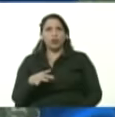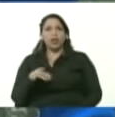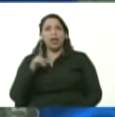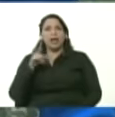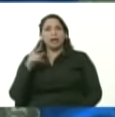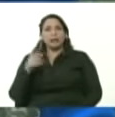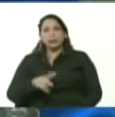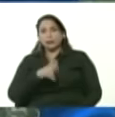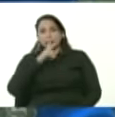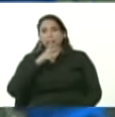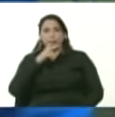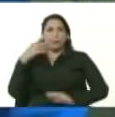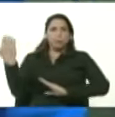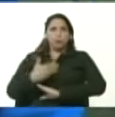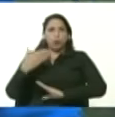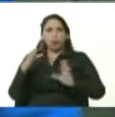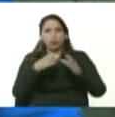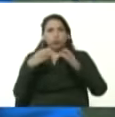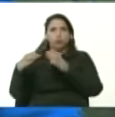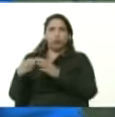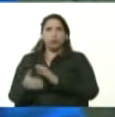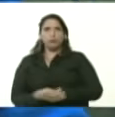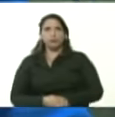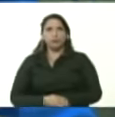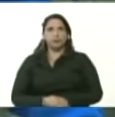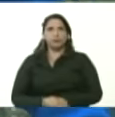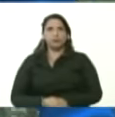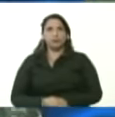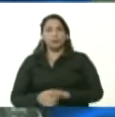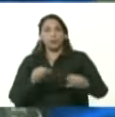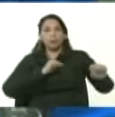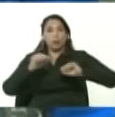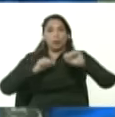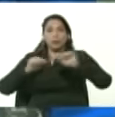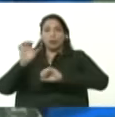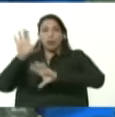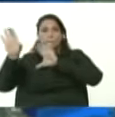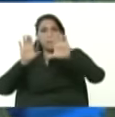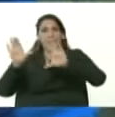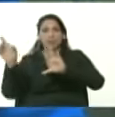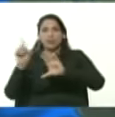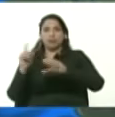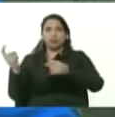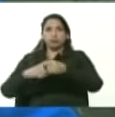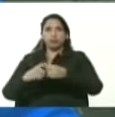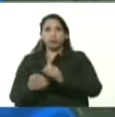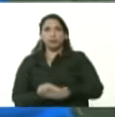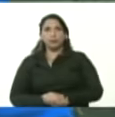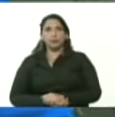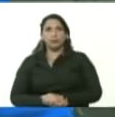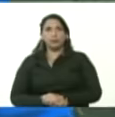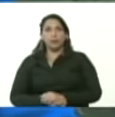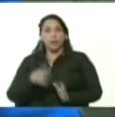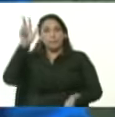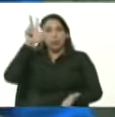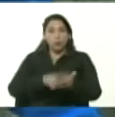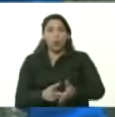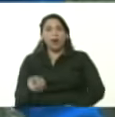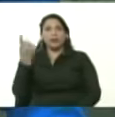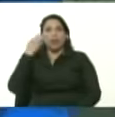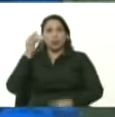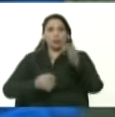estos castigos colectivos. El Movimiento de Países No Alineados aprobó ayer justamente una